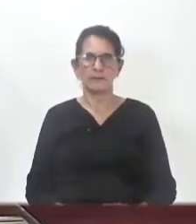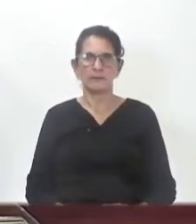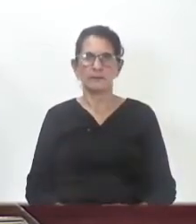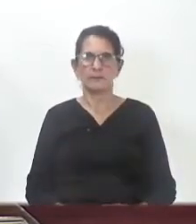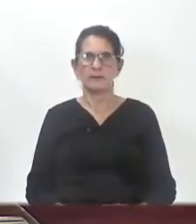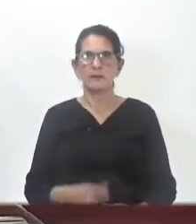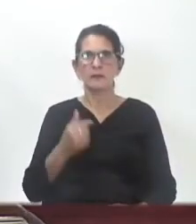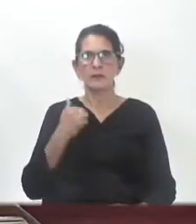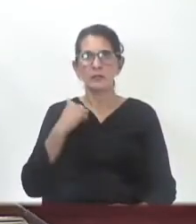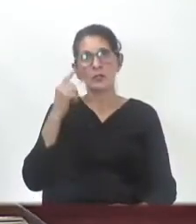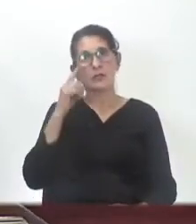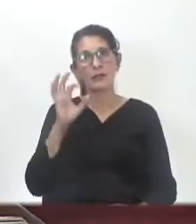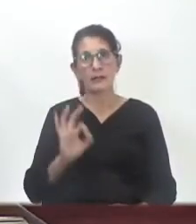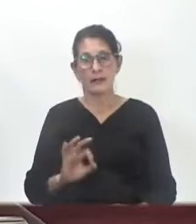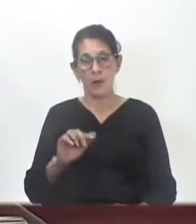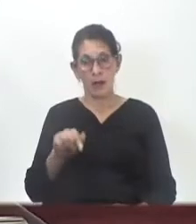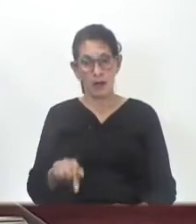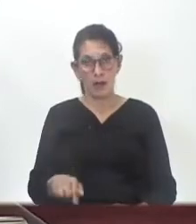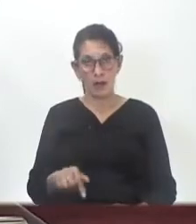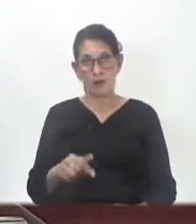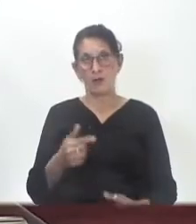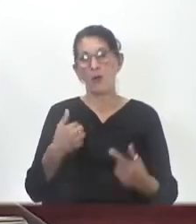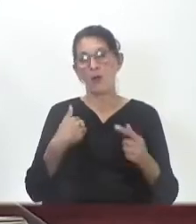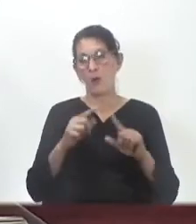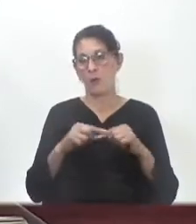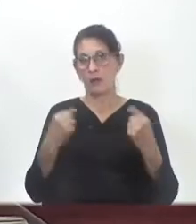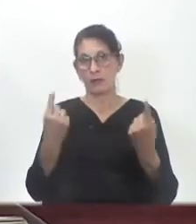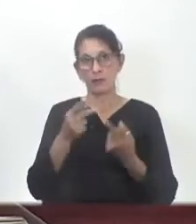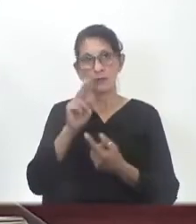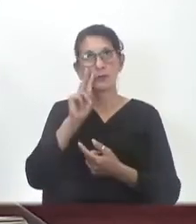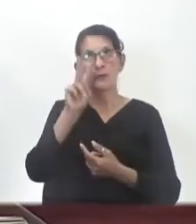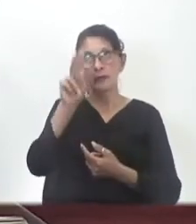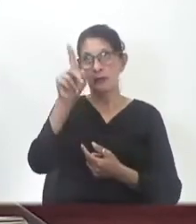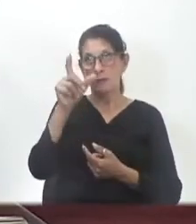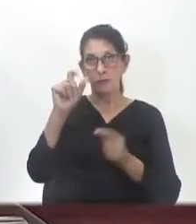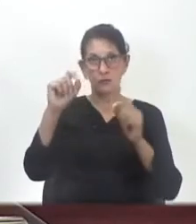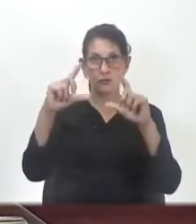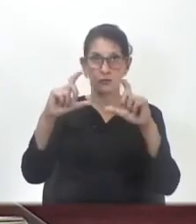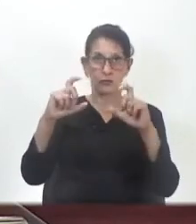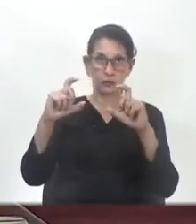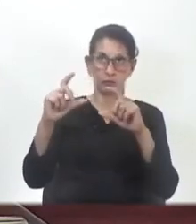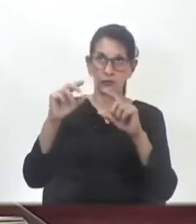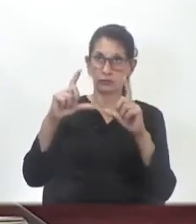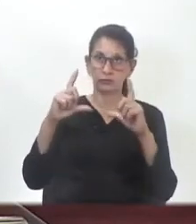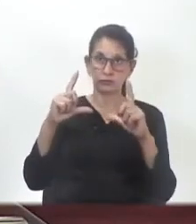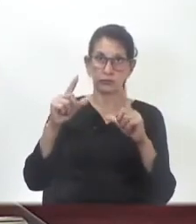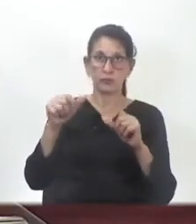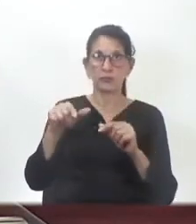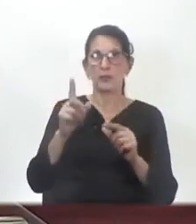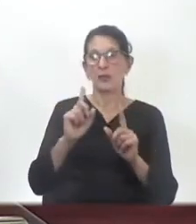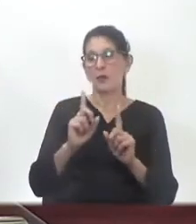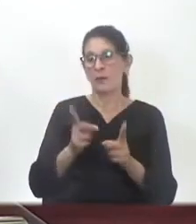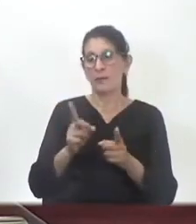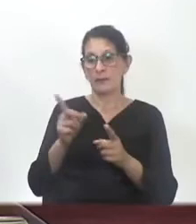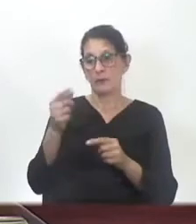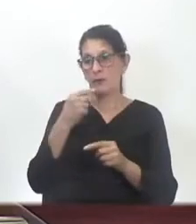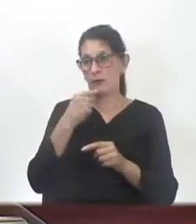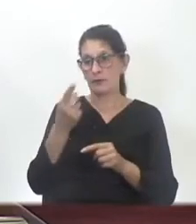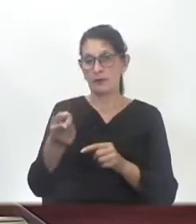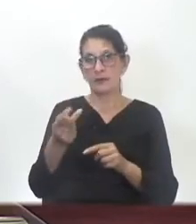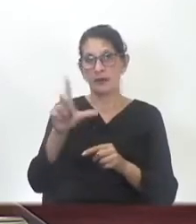Yo creo acá que, como bien vimos en las imágenes que pasé, que son las mismas que nos presentó el hoy fallecido